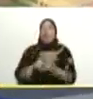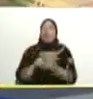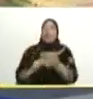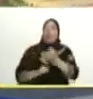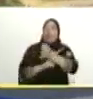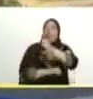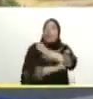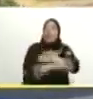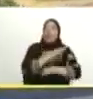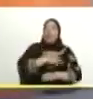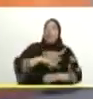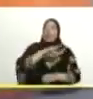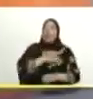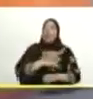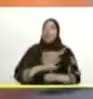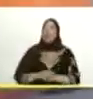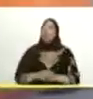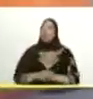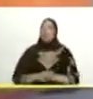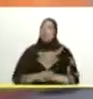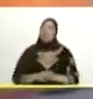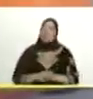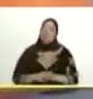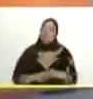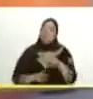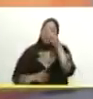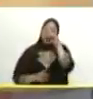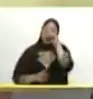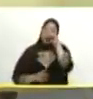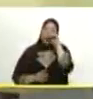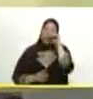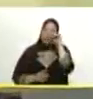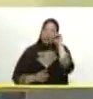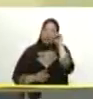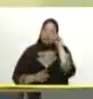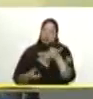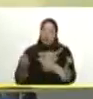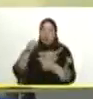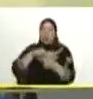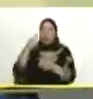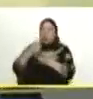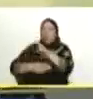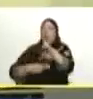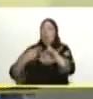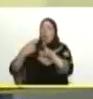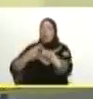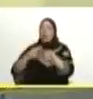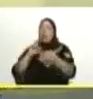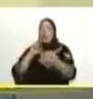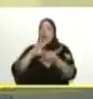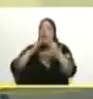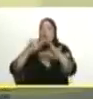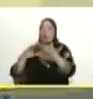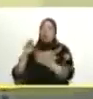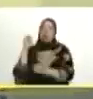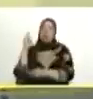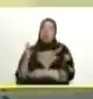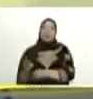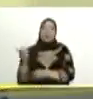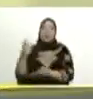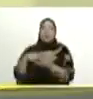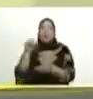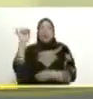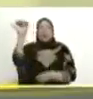Esto es, como yo le decía anteriormente, el centro del universo para nosotros, que es el ser humano. Ese es el